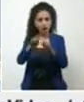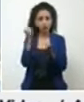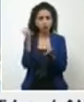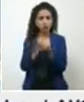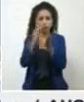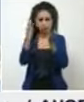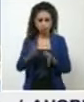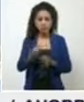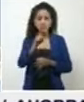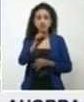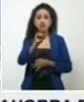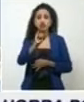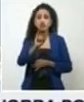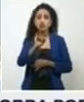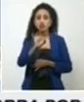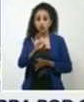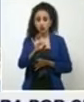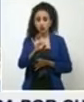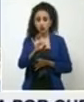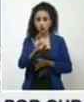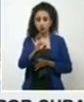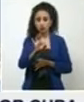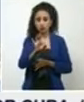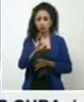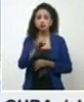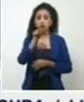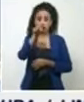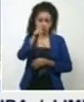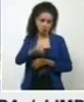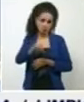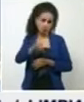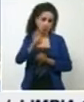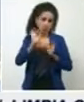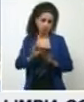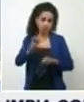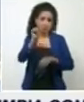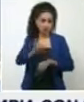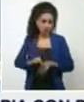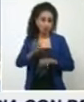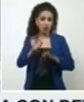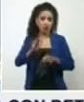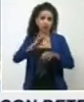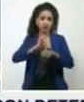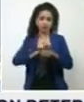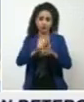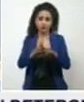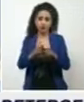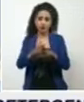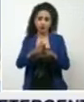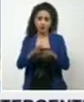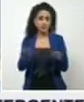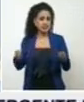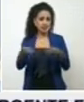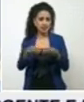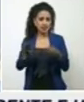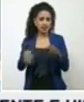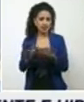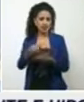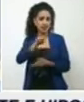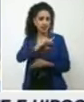168. Serían los casos activos que tenemos hasta el día de ayer a las 12 de la noche. De